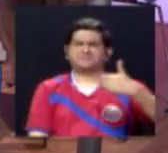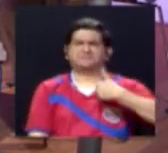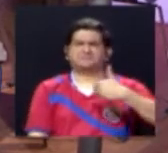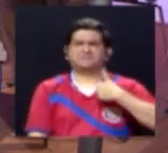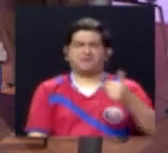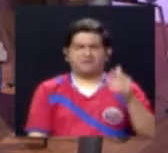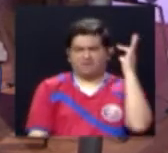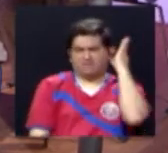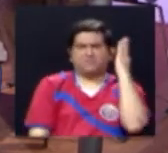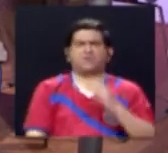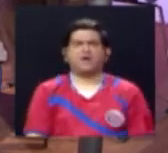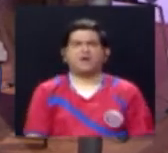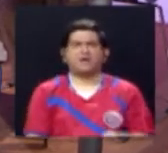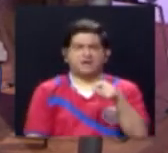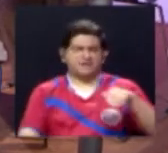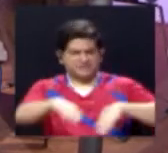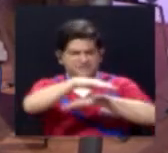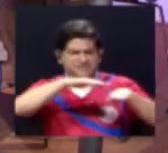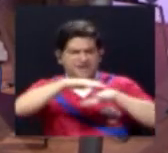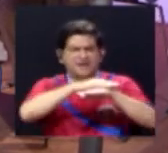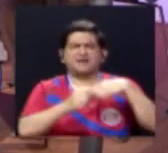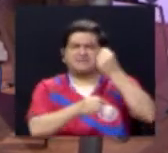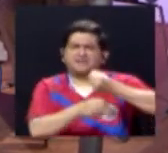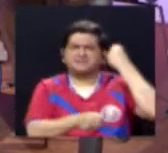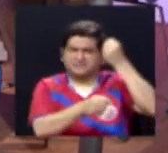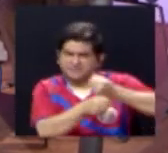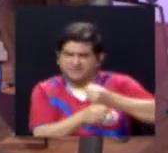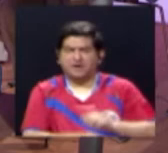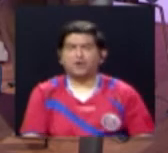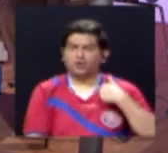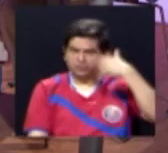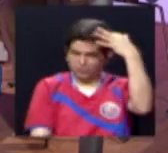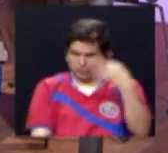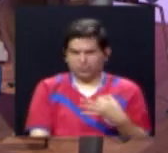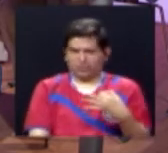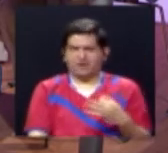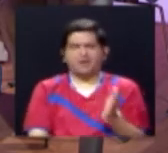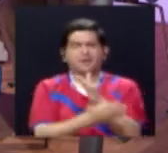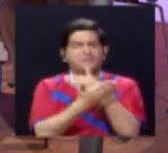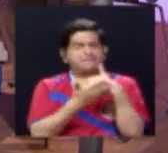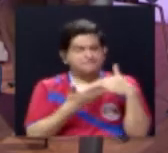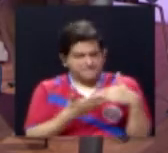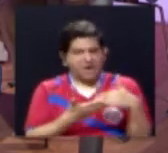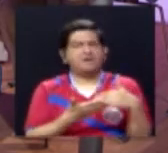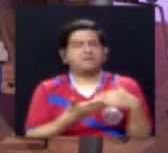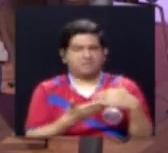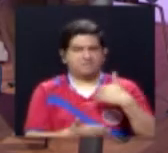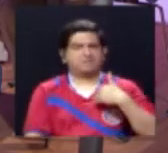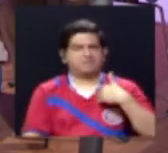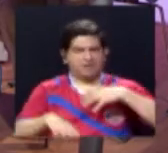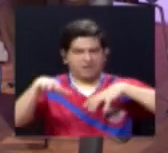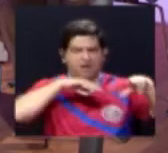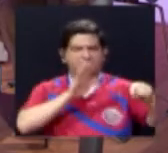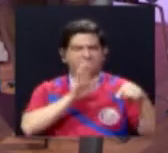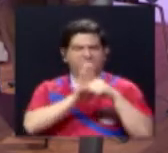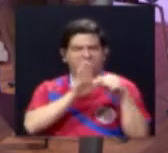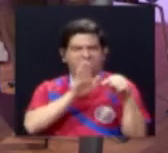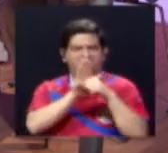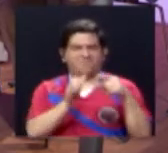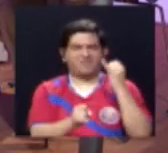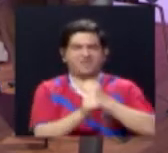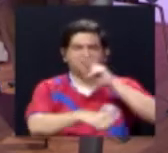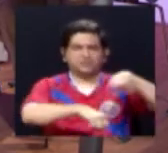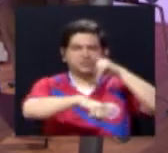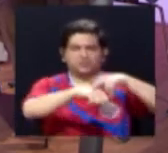tienen con las mujeres de base con la que están trabajando me parece que ha sido parte de una acción negativa del